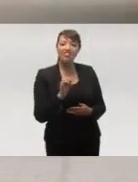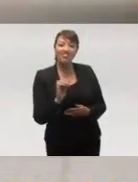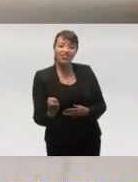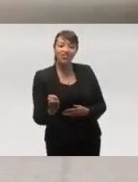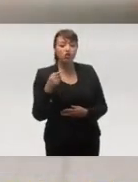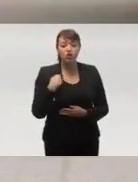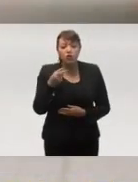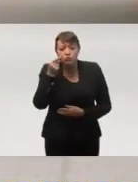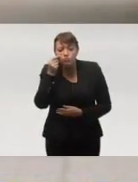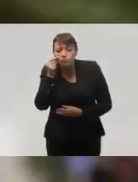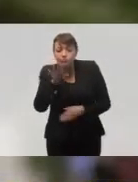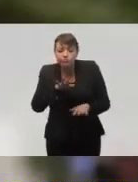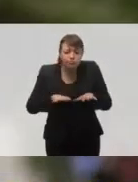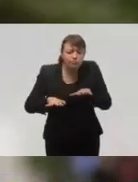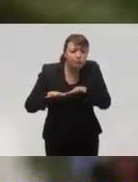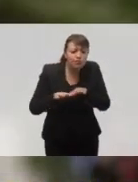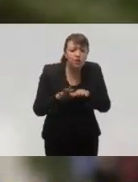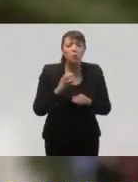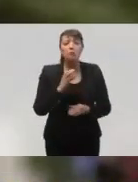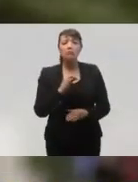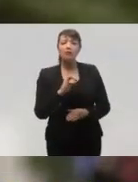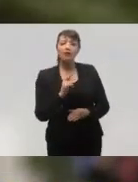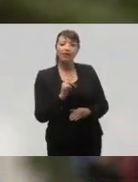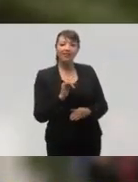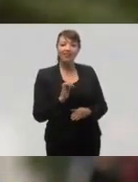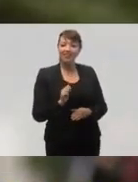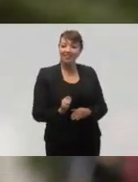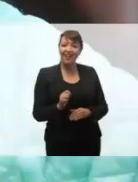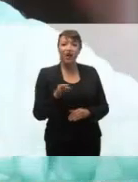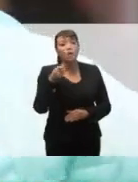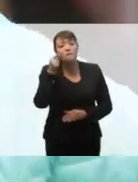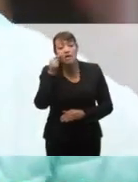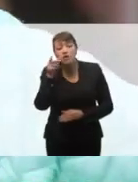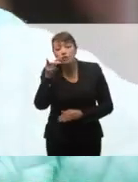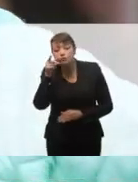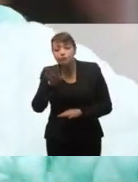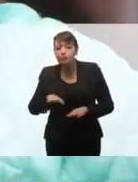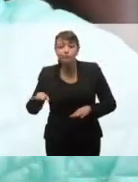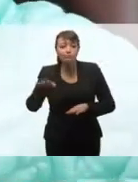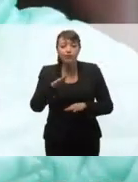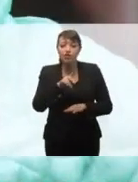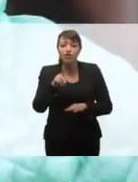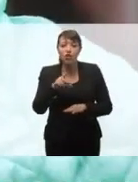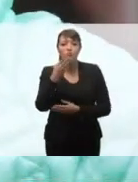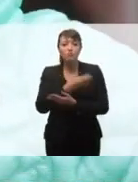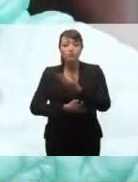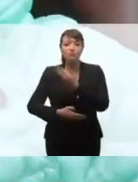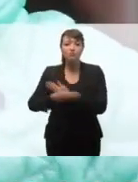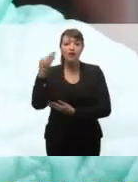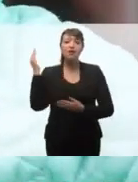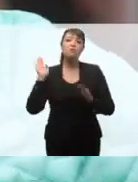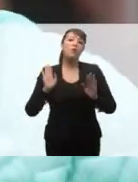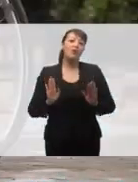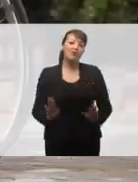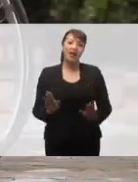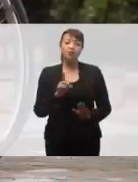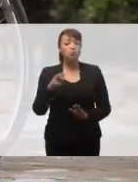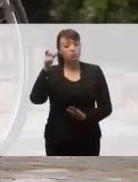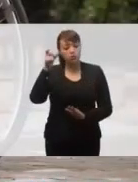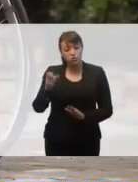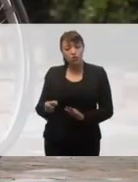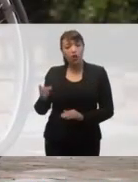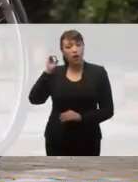yo no soy invidente sillita pipi o corta de vista ni minusvalia ni paralítica ni postrada